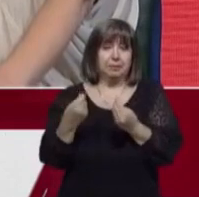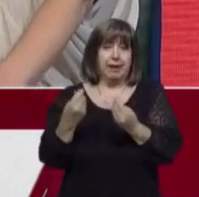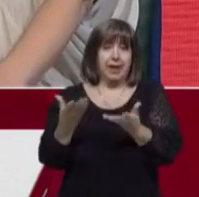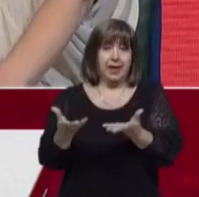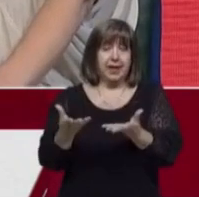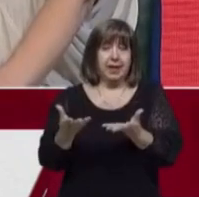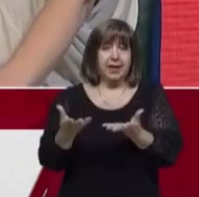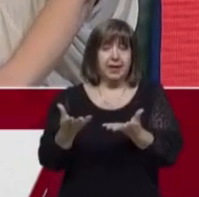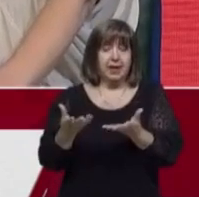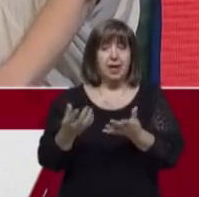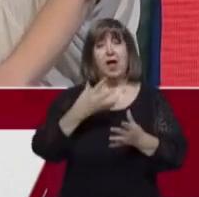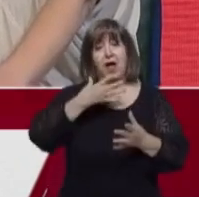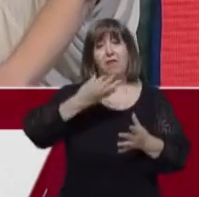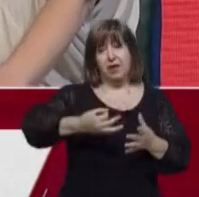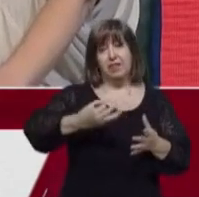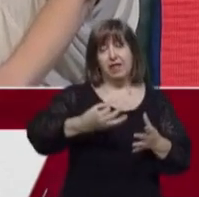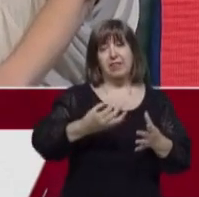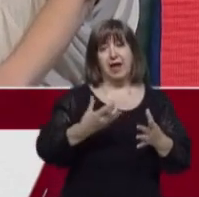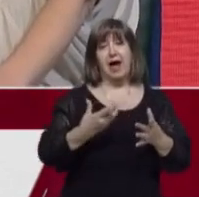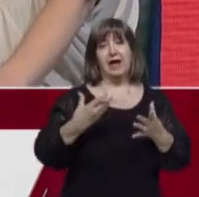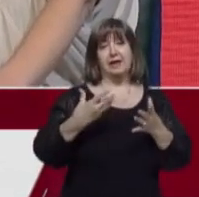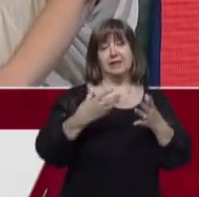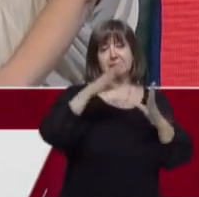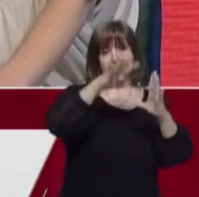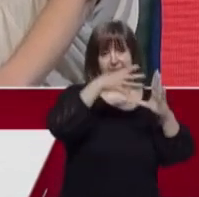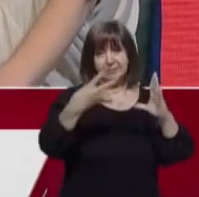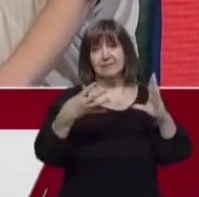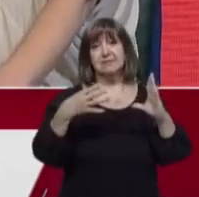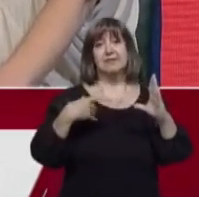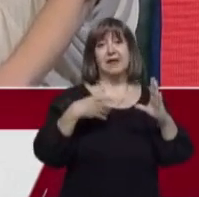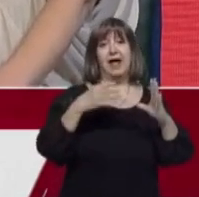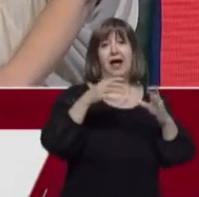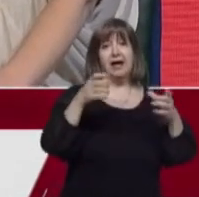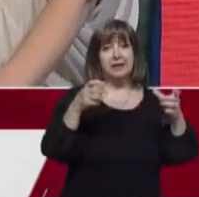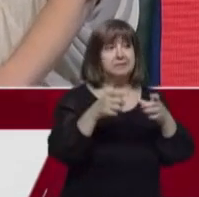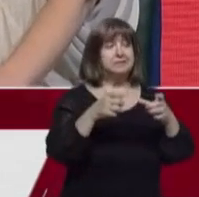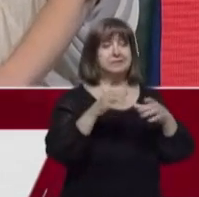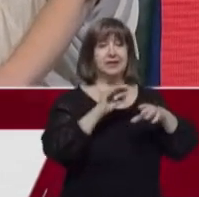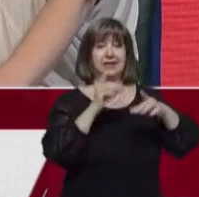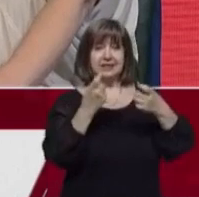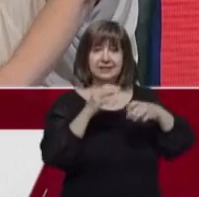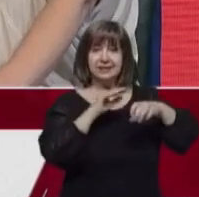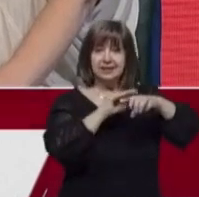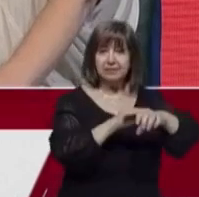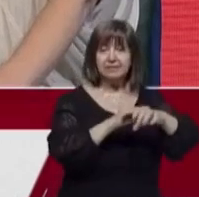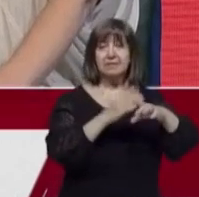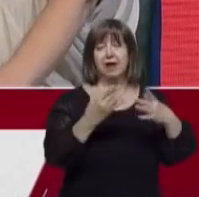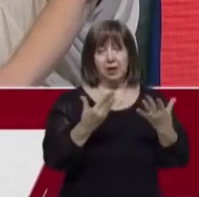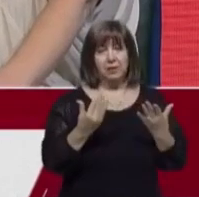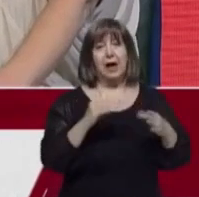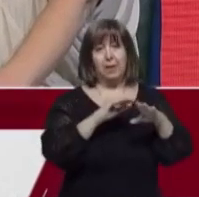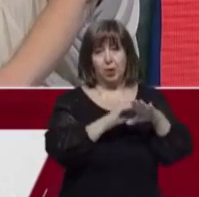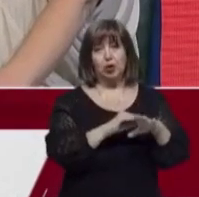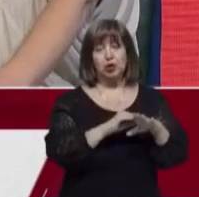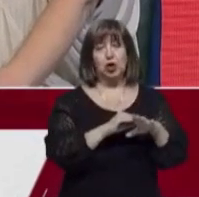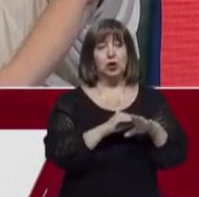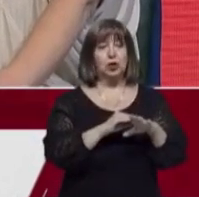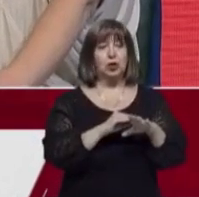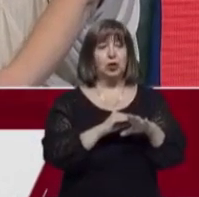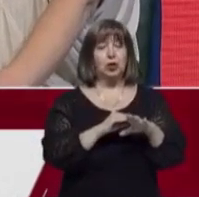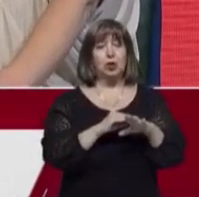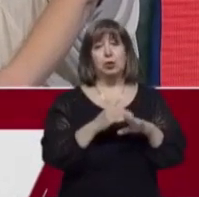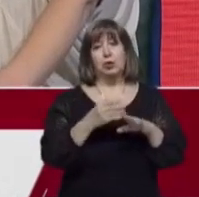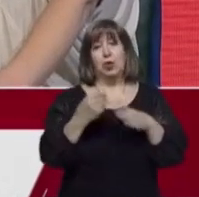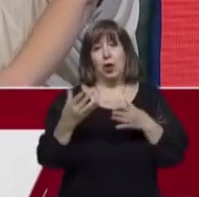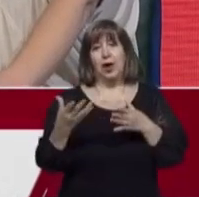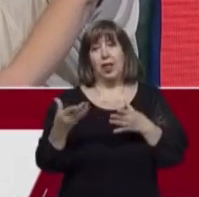hay minorías que necesitan de mucho apoyo y ojalá, cuando los recursos estén, no se olviden de